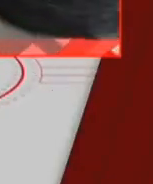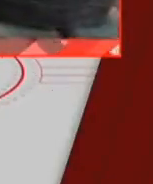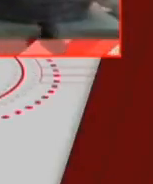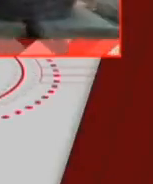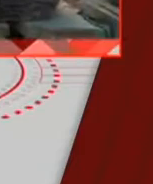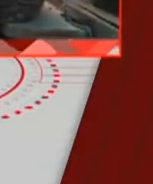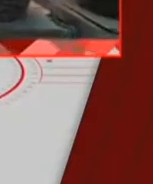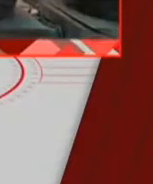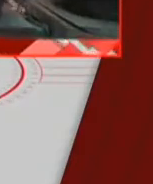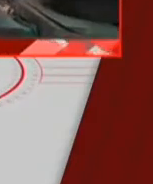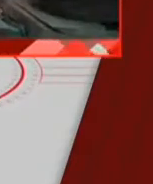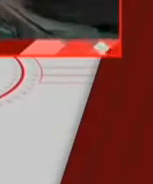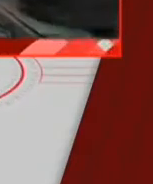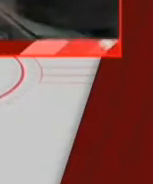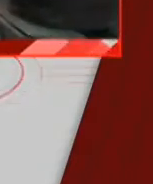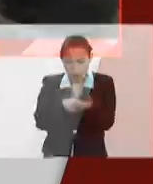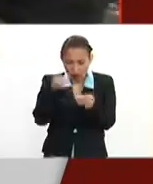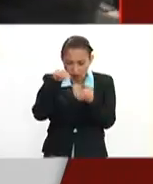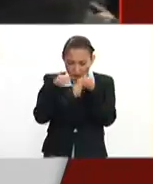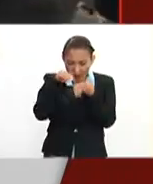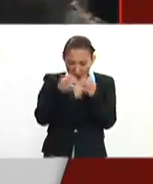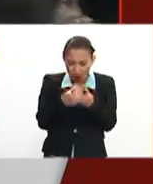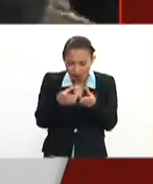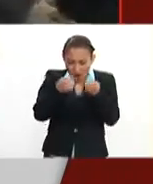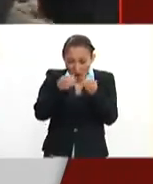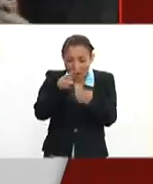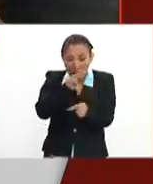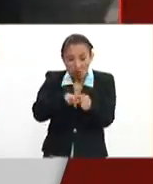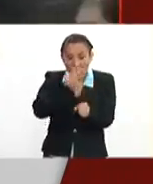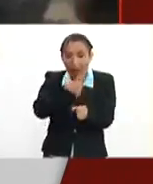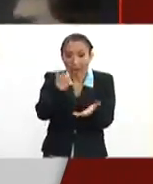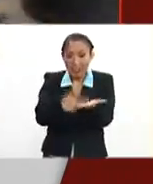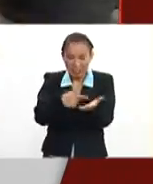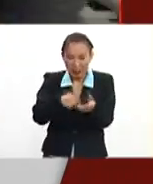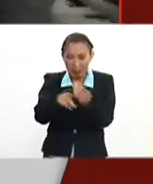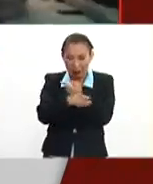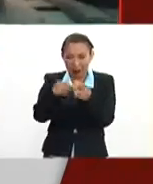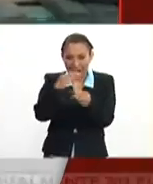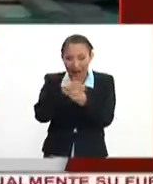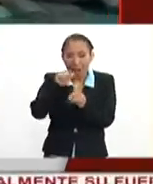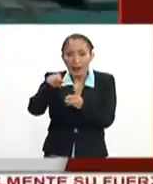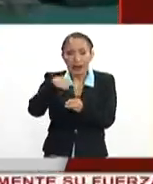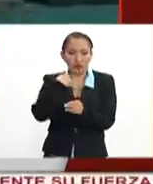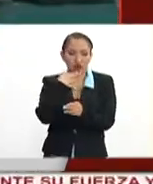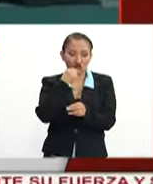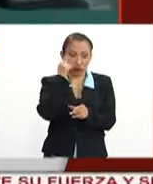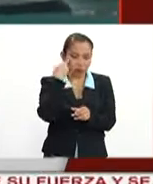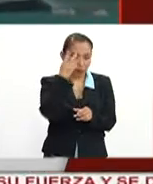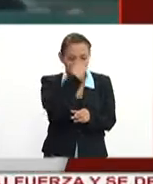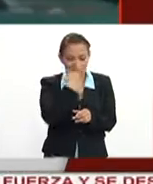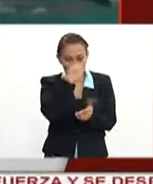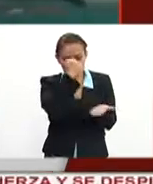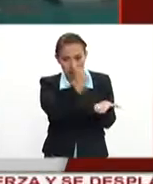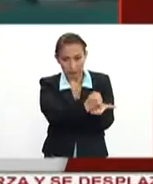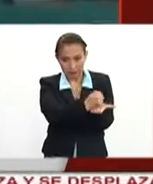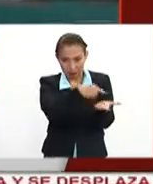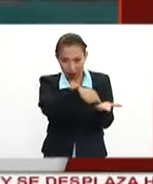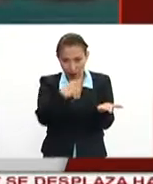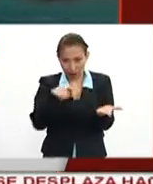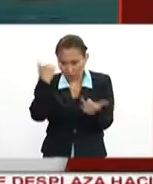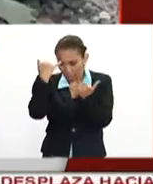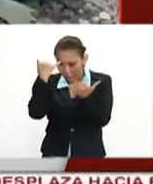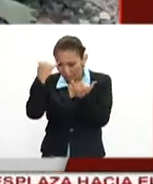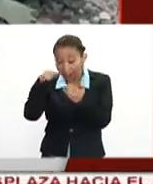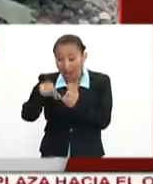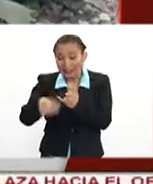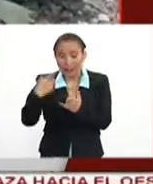estas fibras con un compuesto totalmente natural que está en proceso de patente desarrollado por nosotros. Dentro